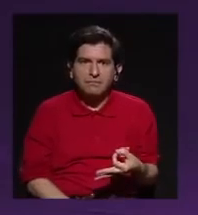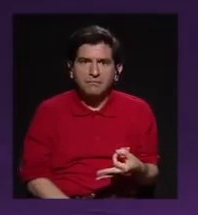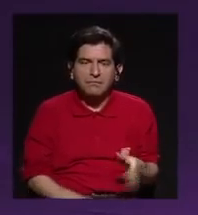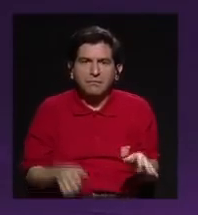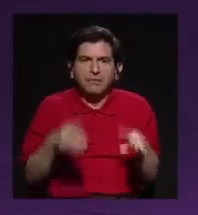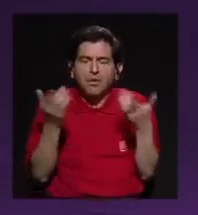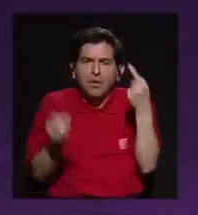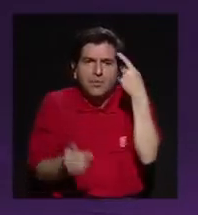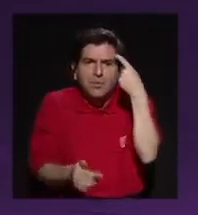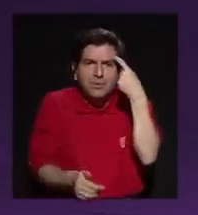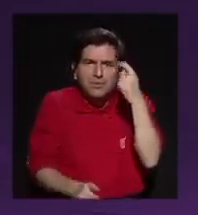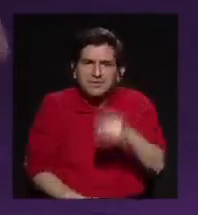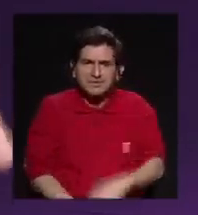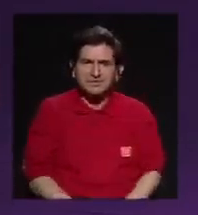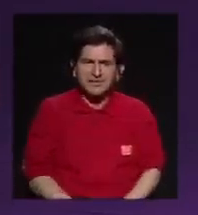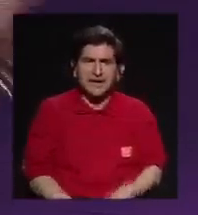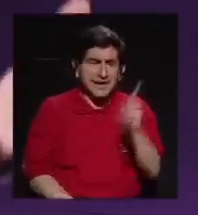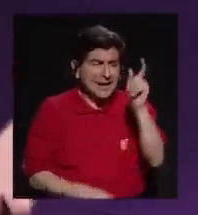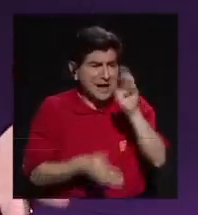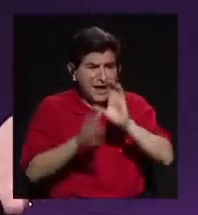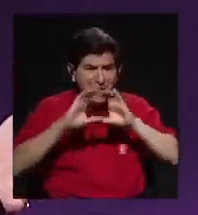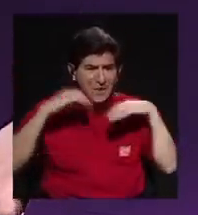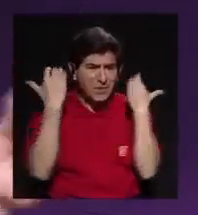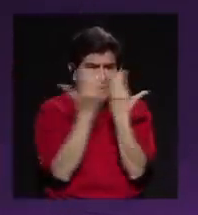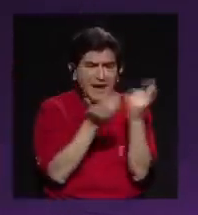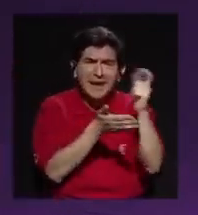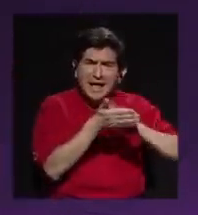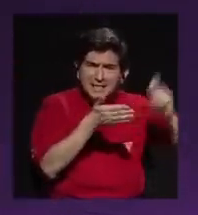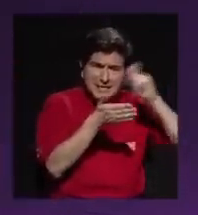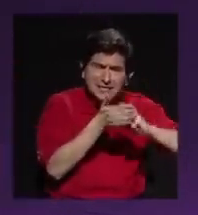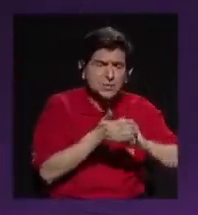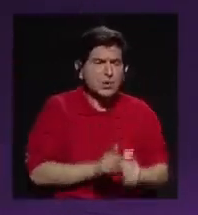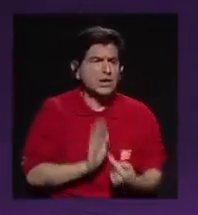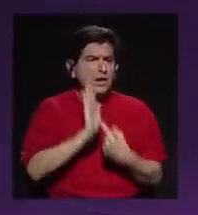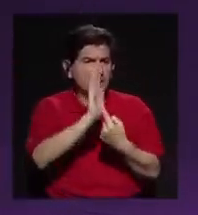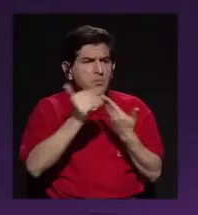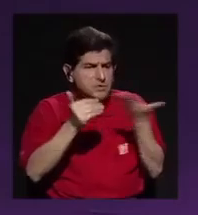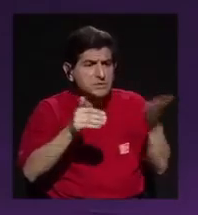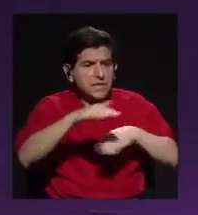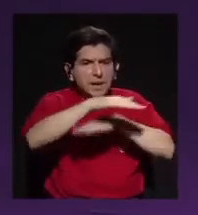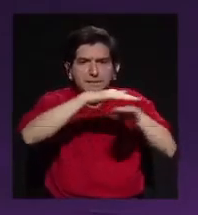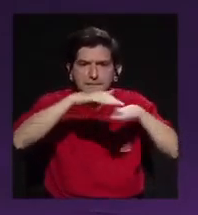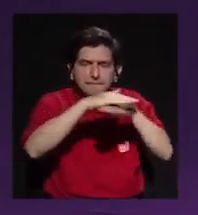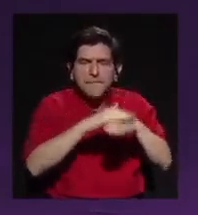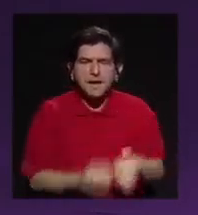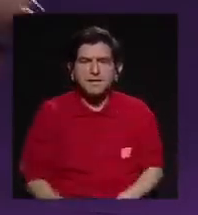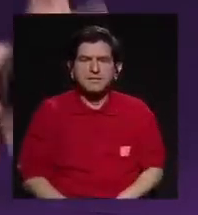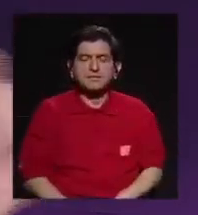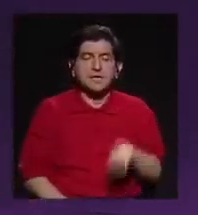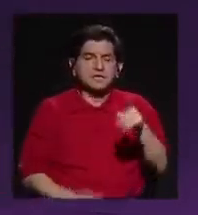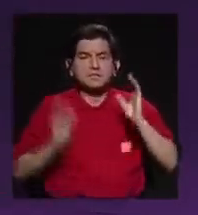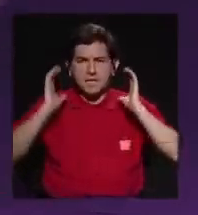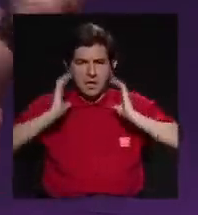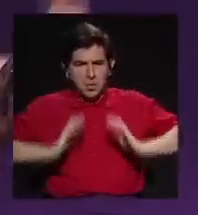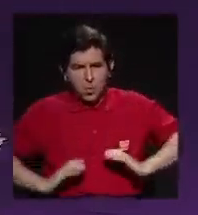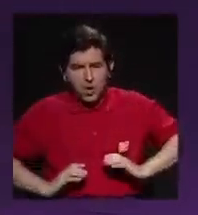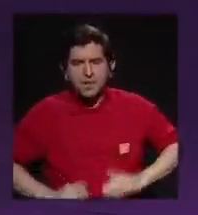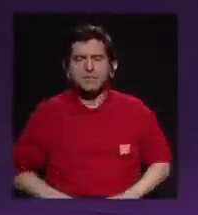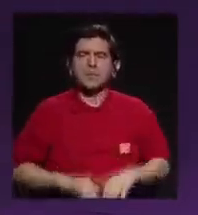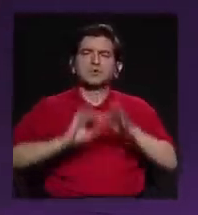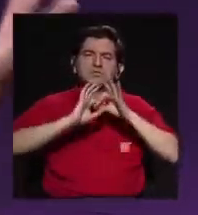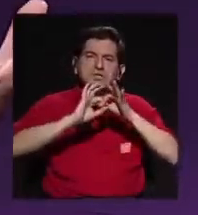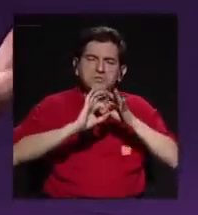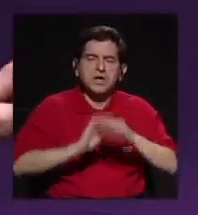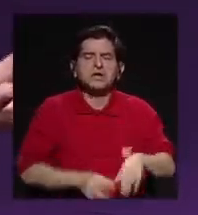¿cómo se te va a ocurrir a vos? Porque en una clase, en una escuela, ¿verdad? Te enseñan cosas básicas, ¿verdad? Sobre anatomía, sobre sexualidad,